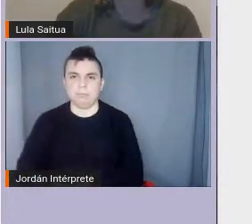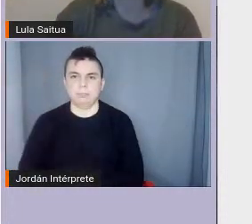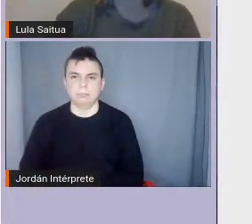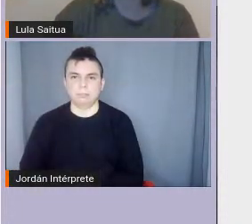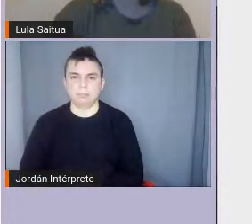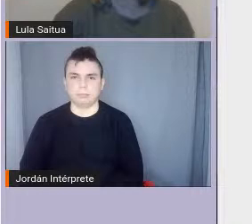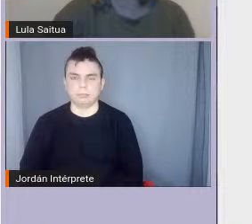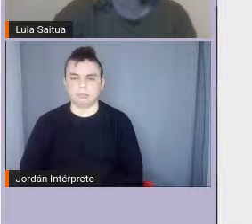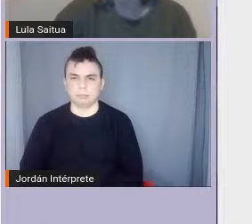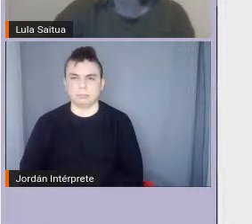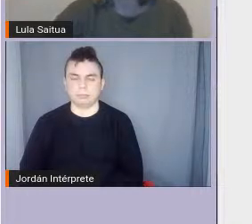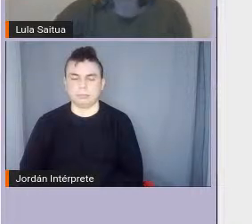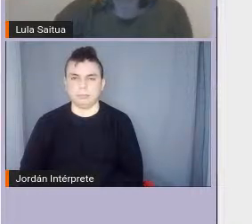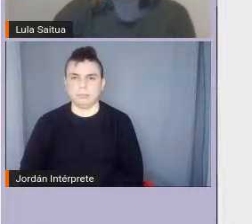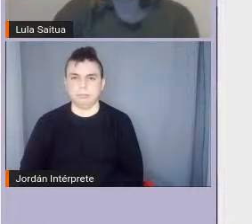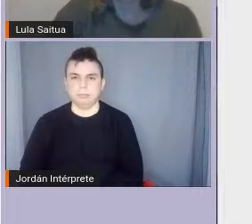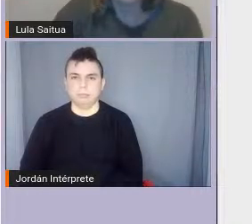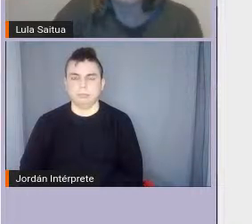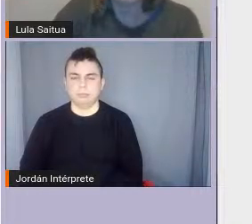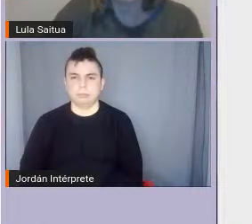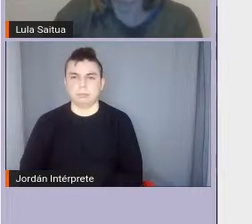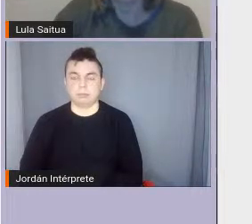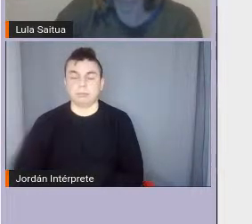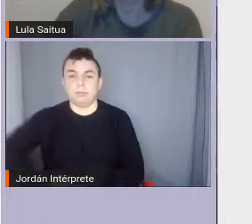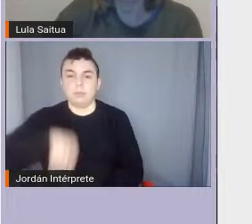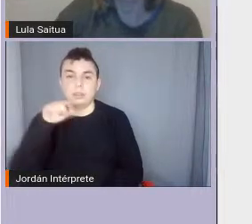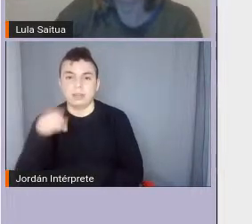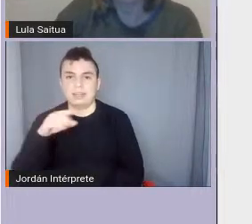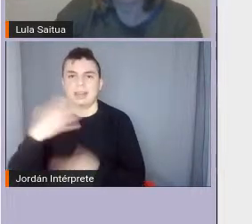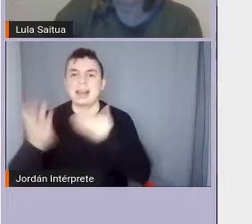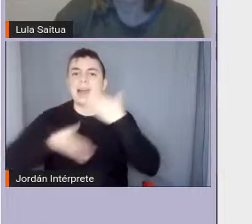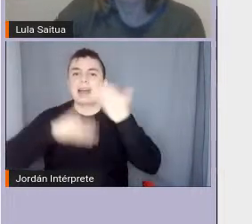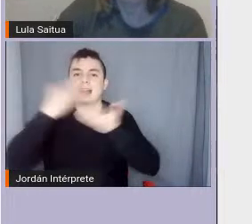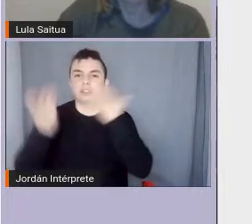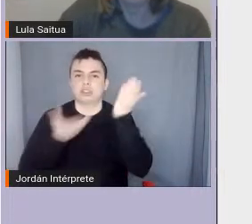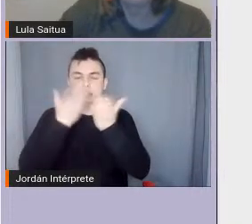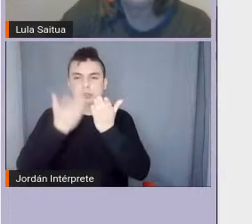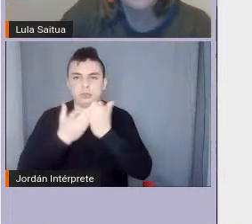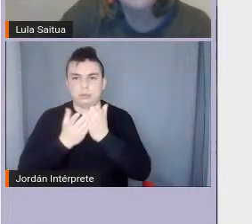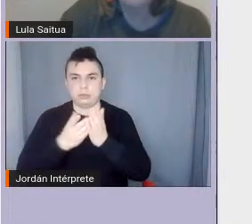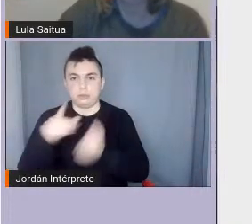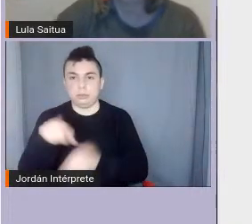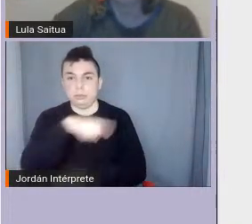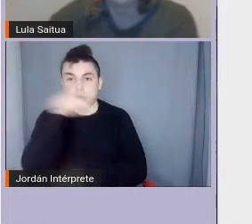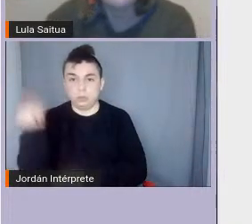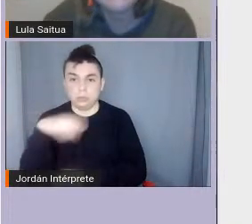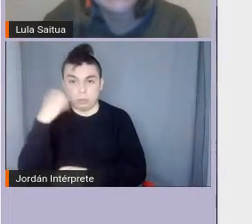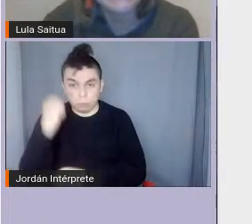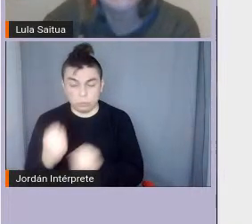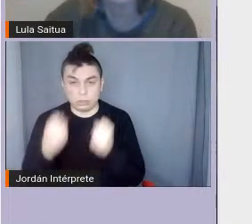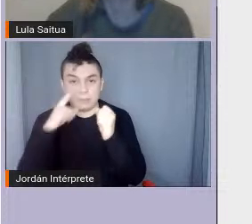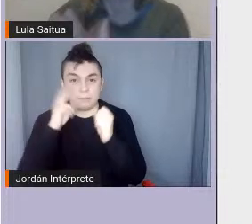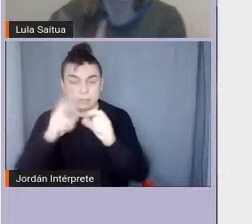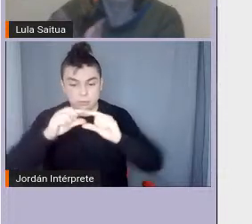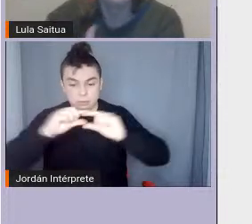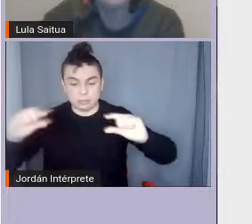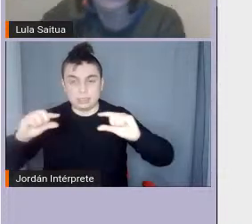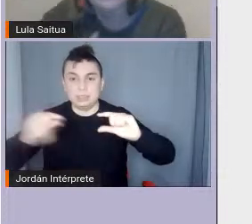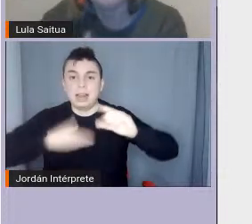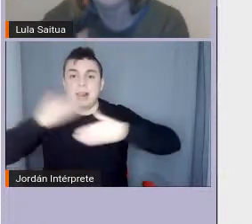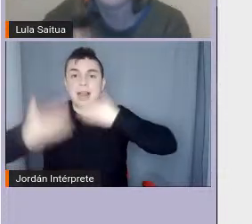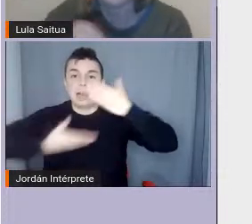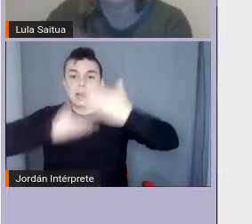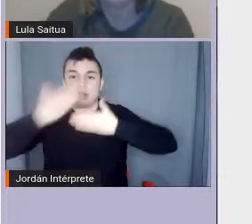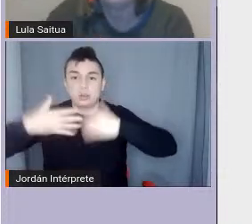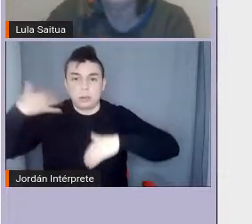Ahí sí. Bueno, aquí está la canción. Para que ustedes vean la importancia de la canción